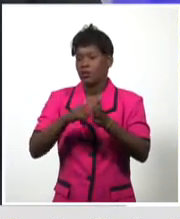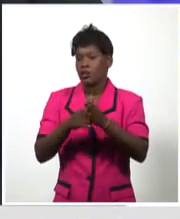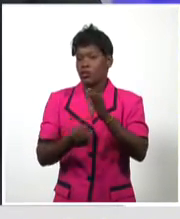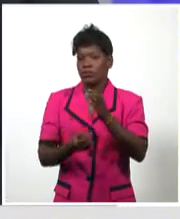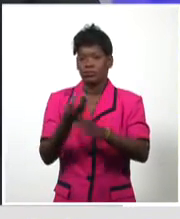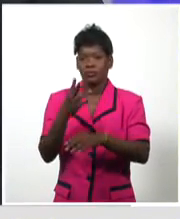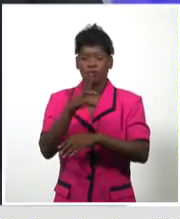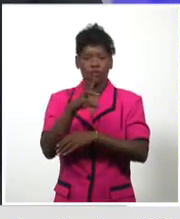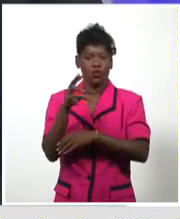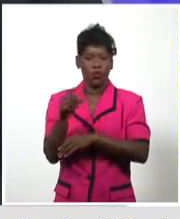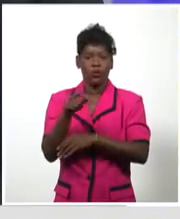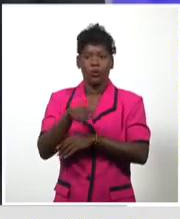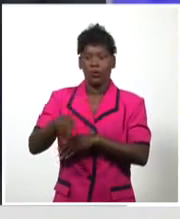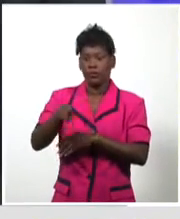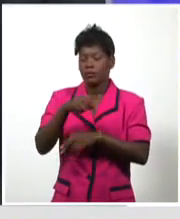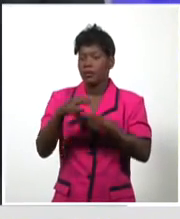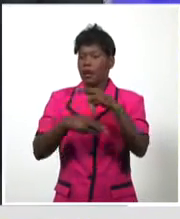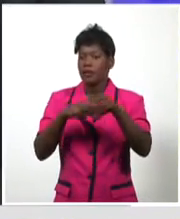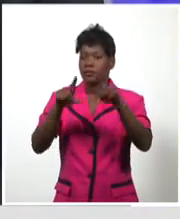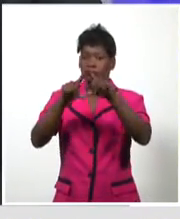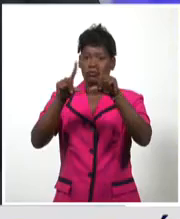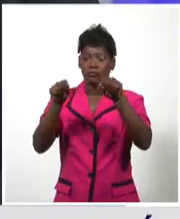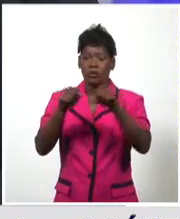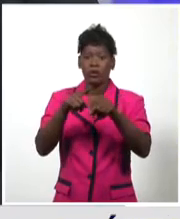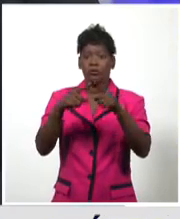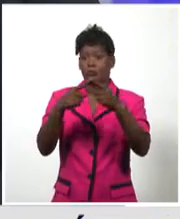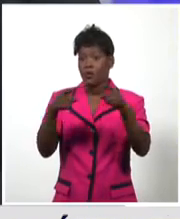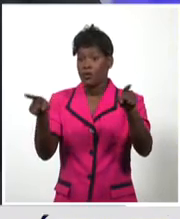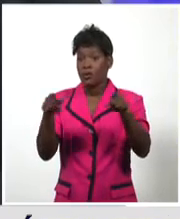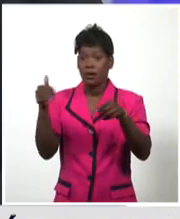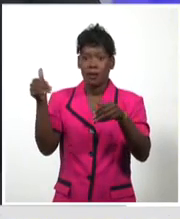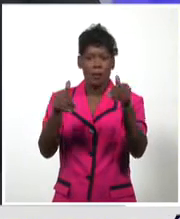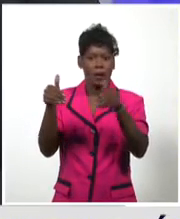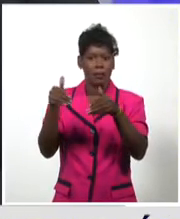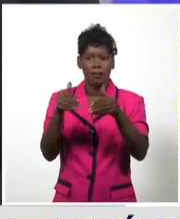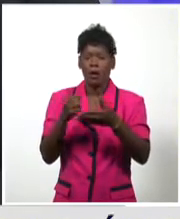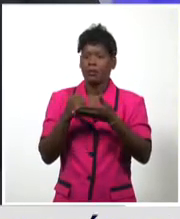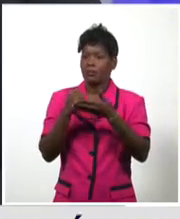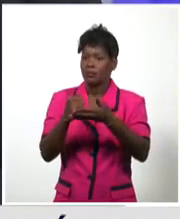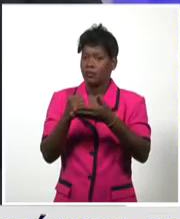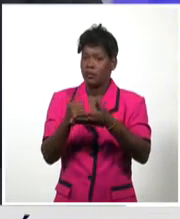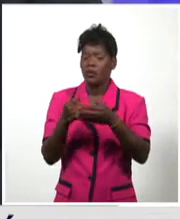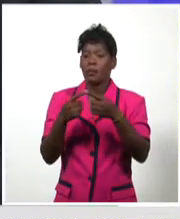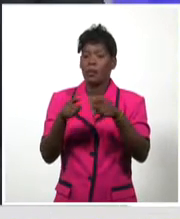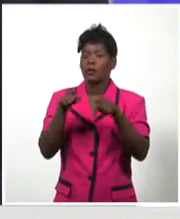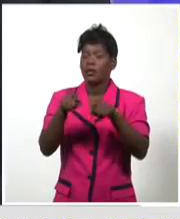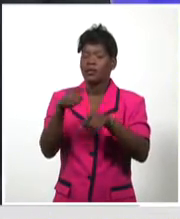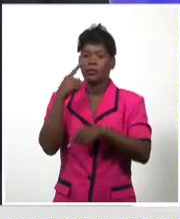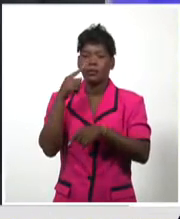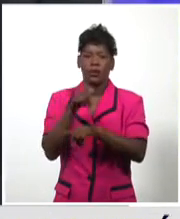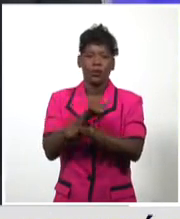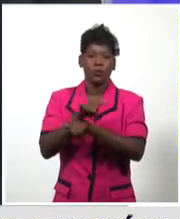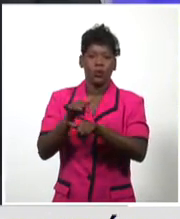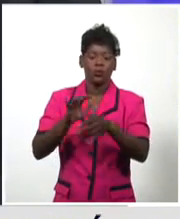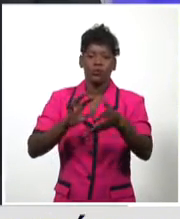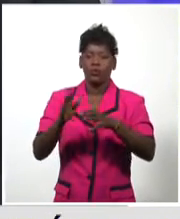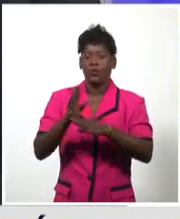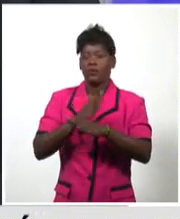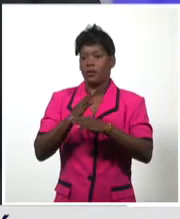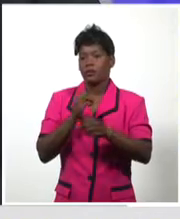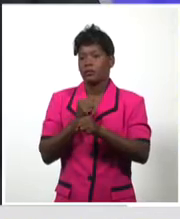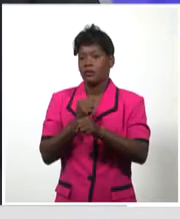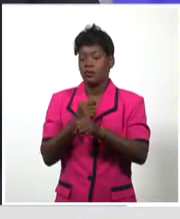la participación de todas las provincias. En el tema específico de clima y salud, también es un ejemplo de eso. Nosotros, al igual que desarrollamos investigaciones